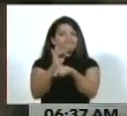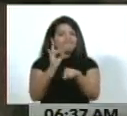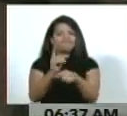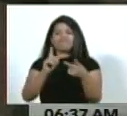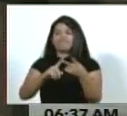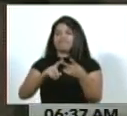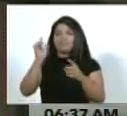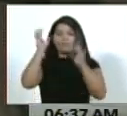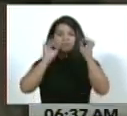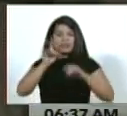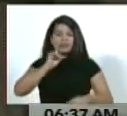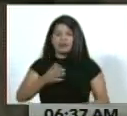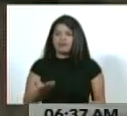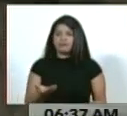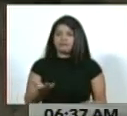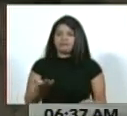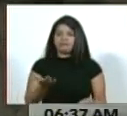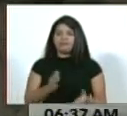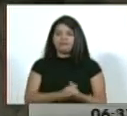mentira.